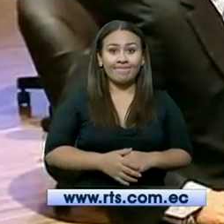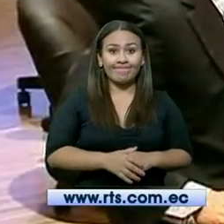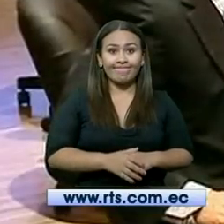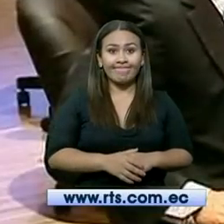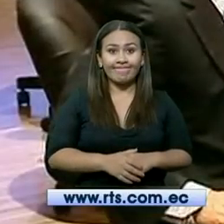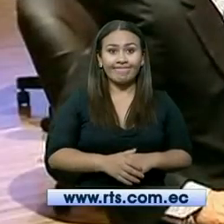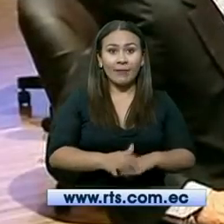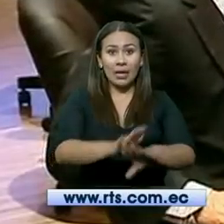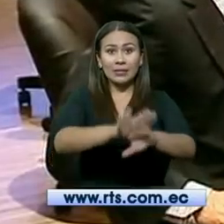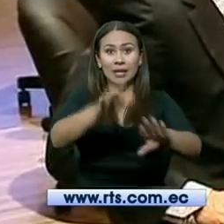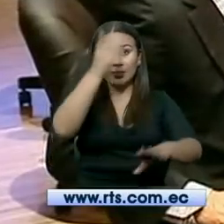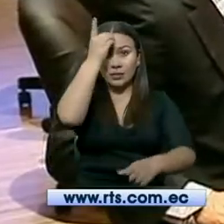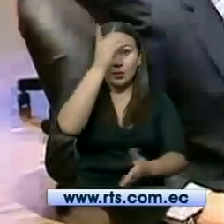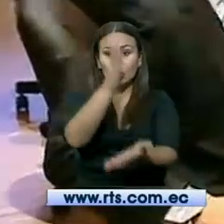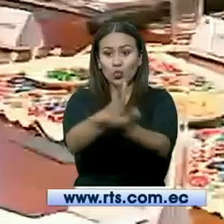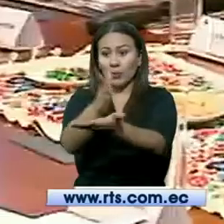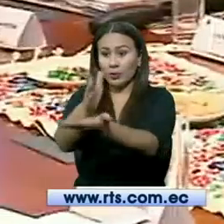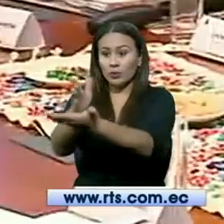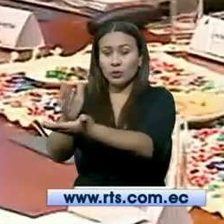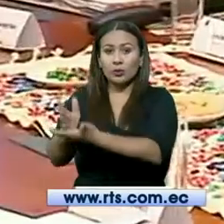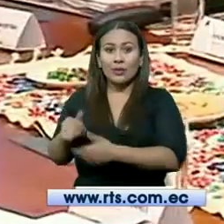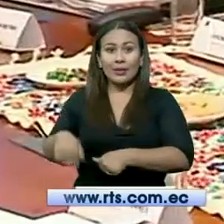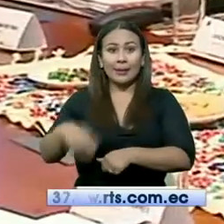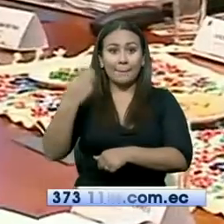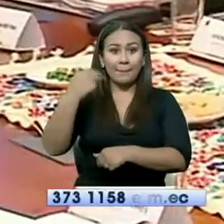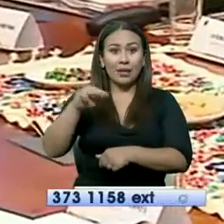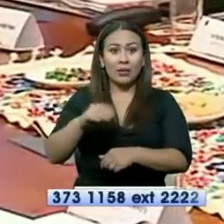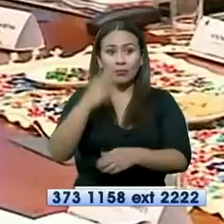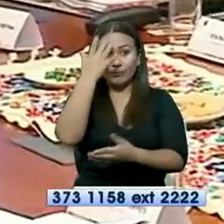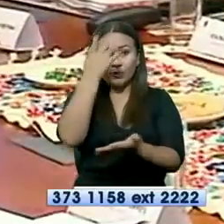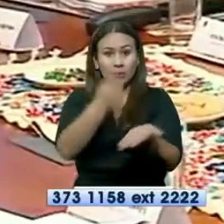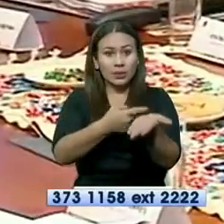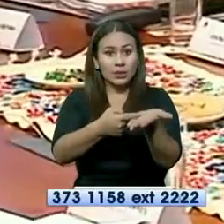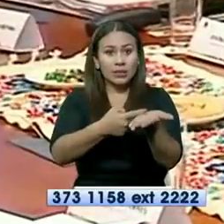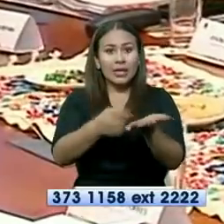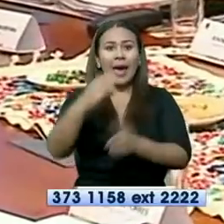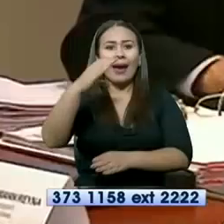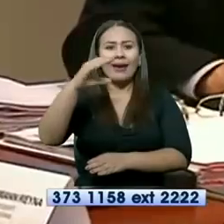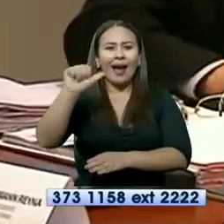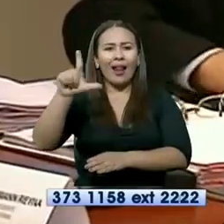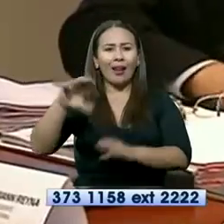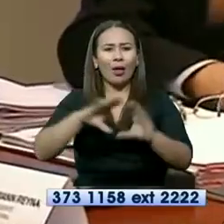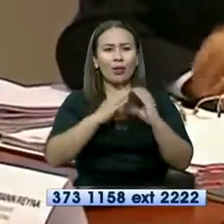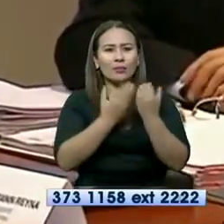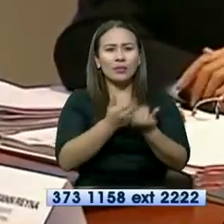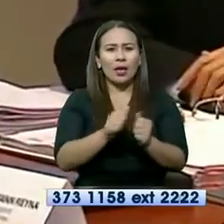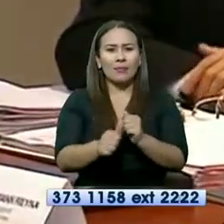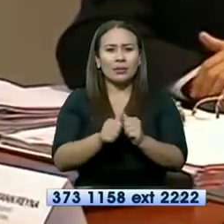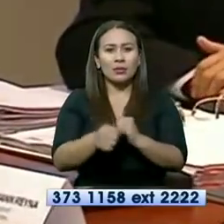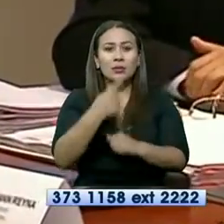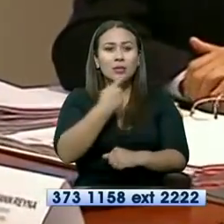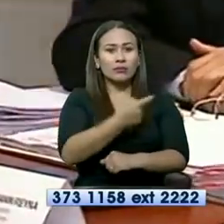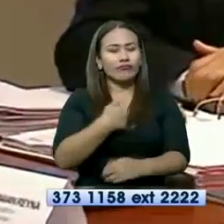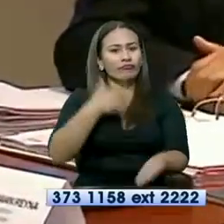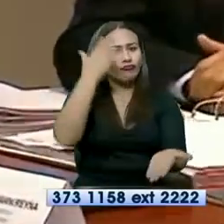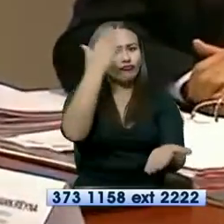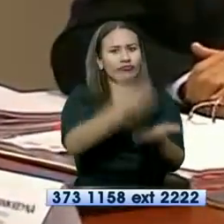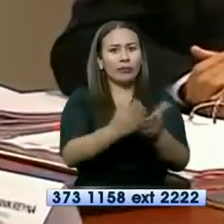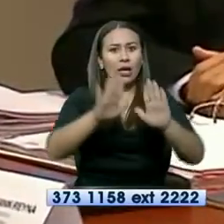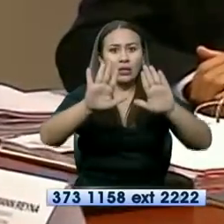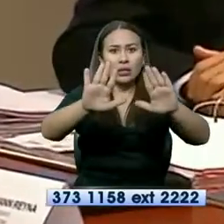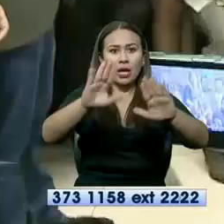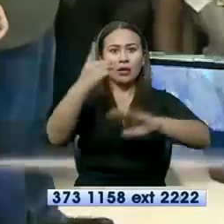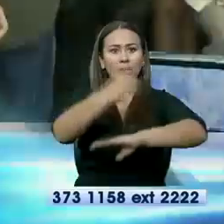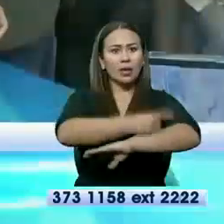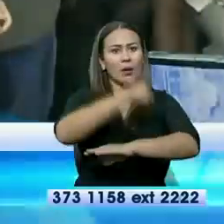La decisión fue tomada la tarde de este miércoles tras la sesión del CAL. Aquí, una mayoría decidió sancionar con 10 días de